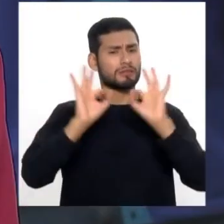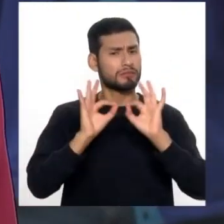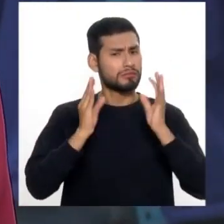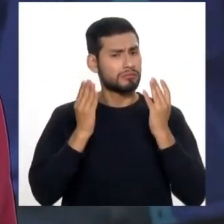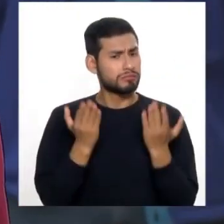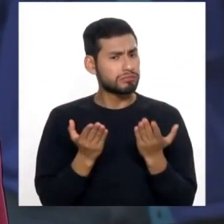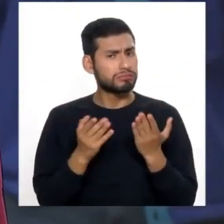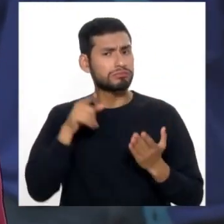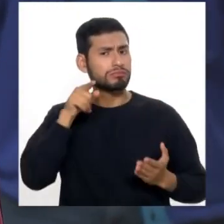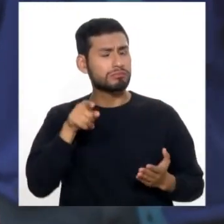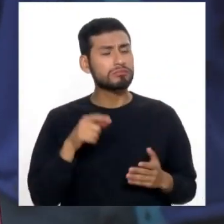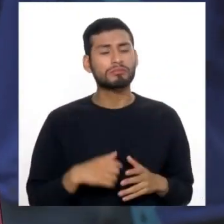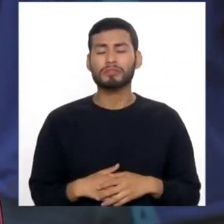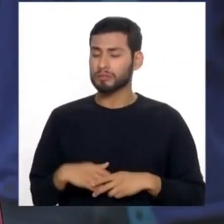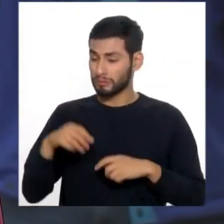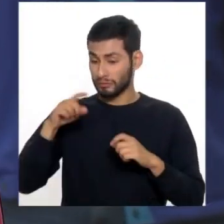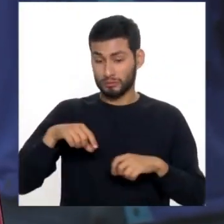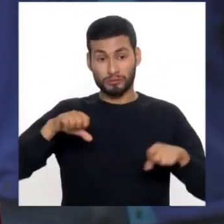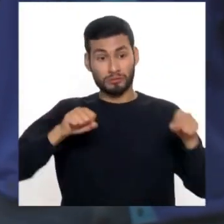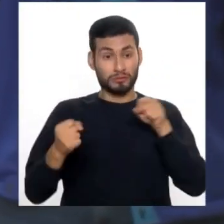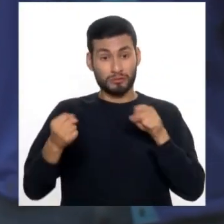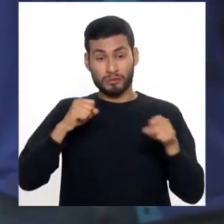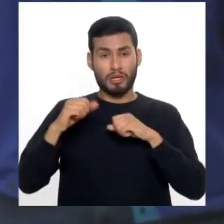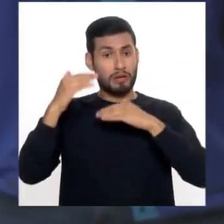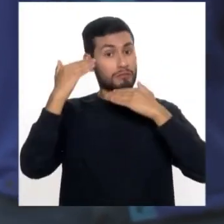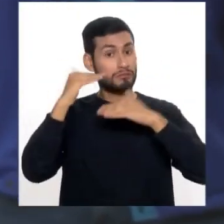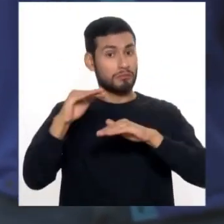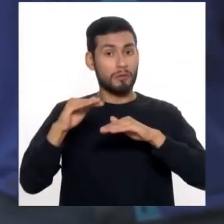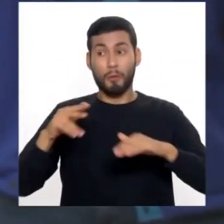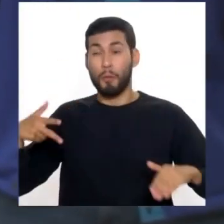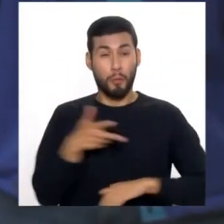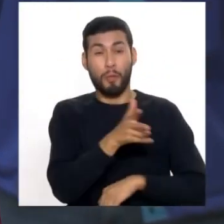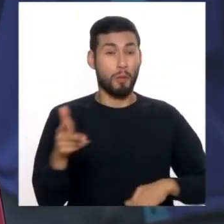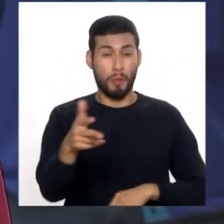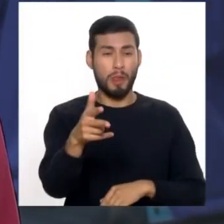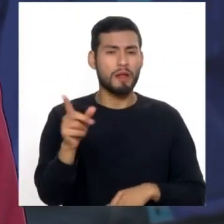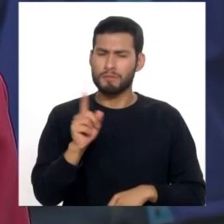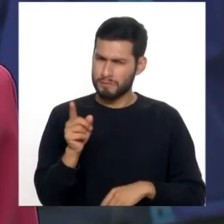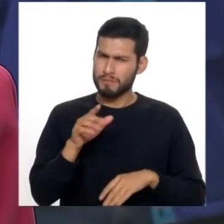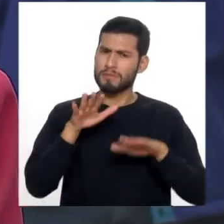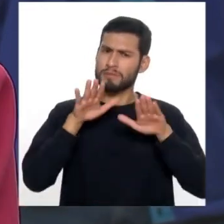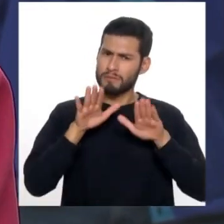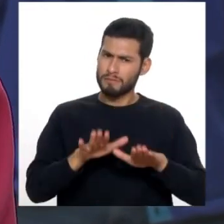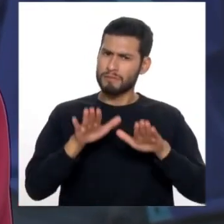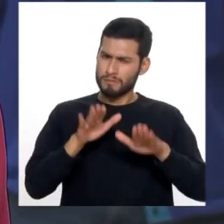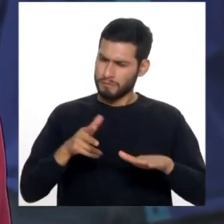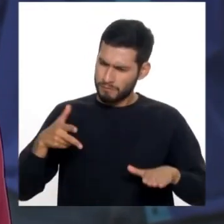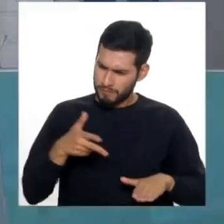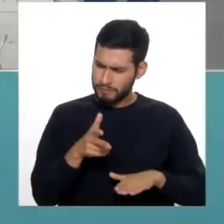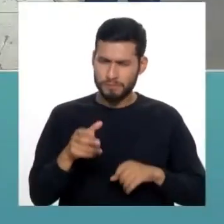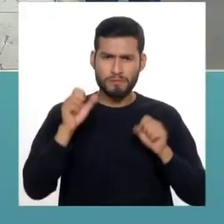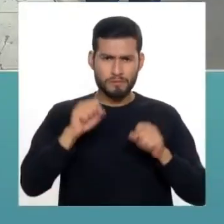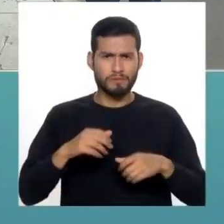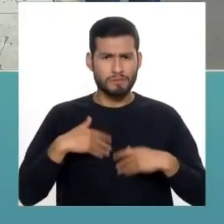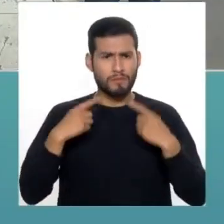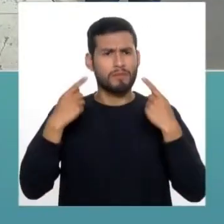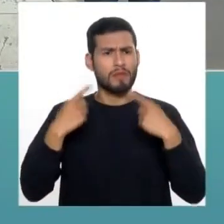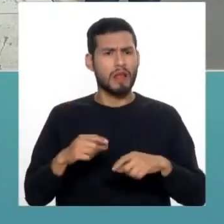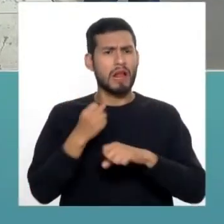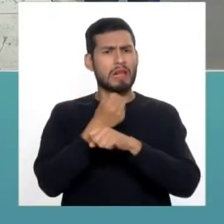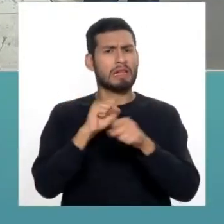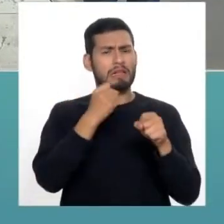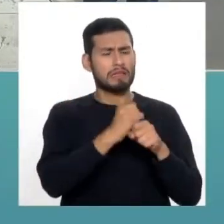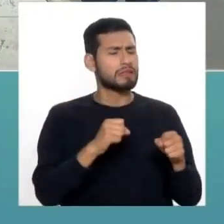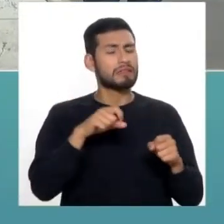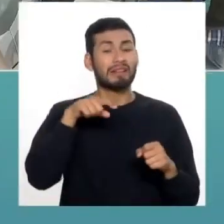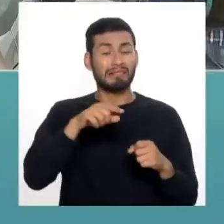son mantener los límites de velocidad adecuados para evitar también accidentes de tránsito. Pero para conversar de este y otros